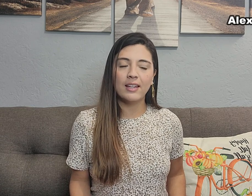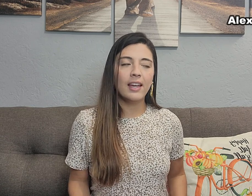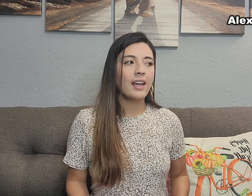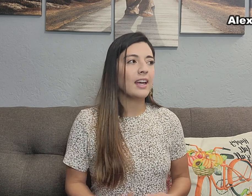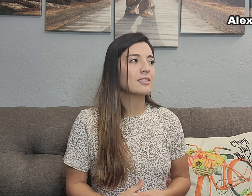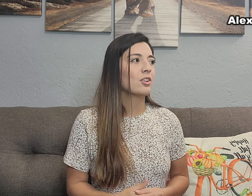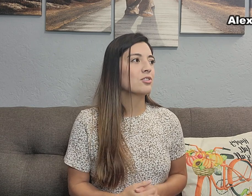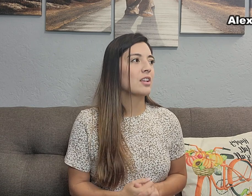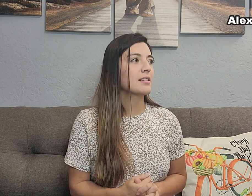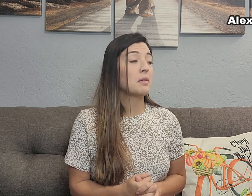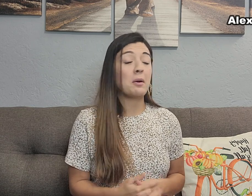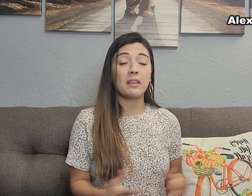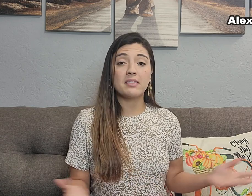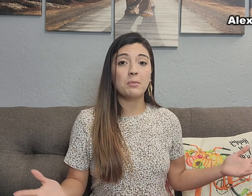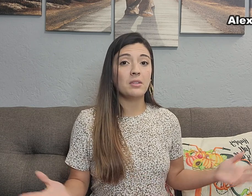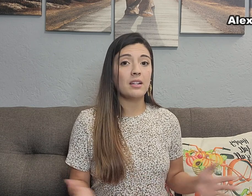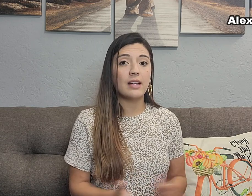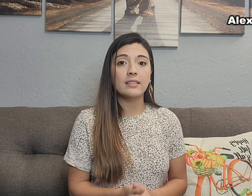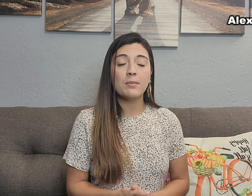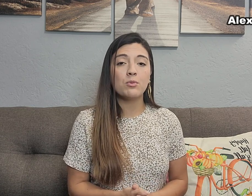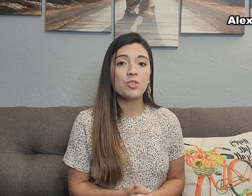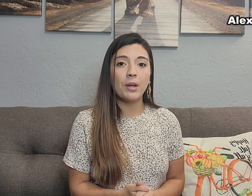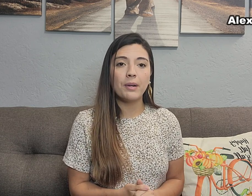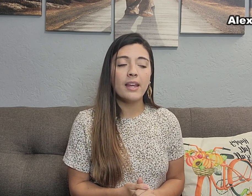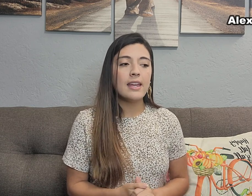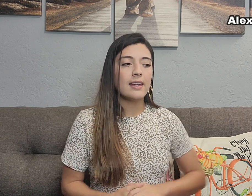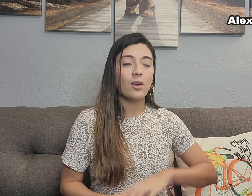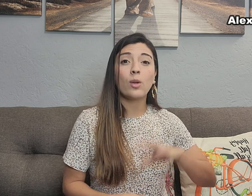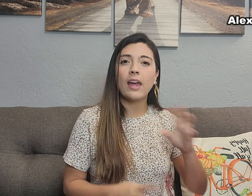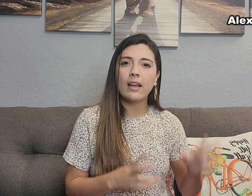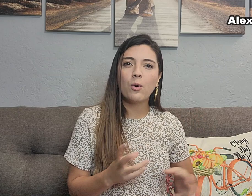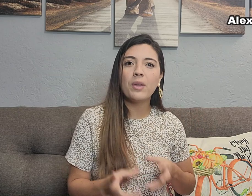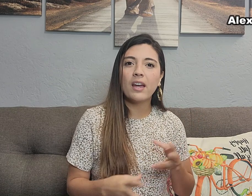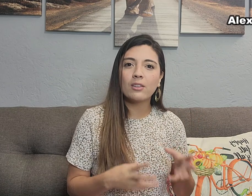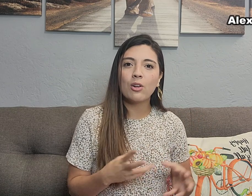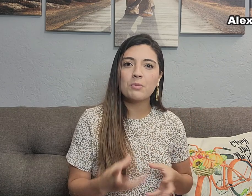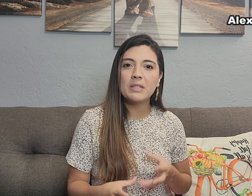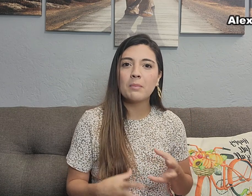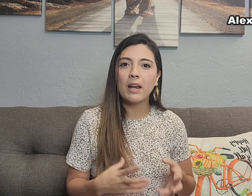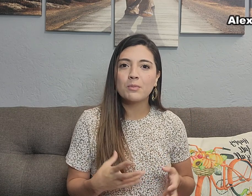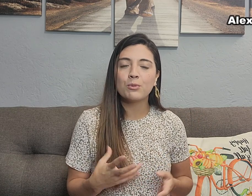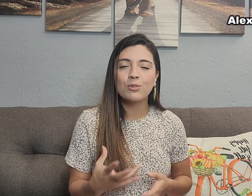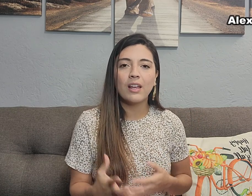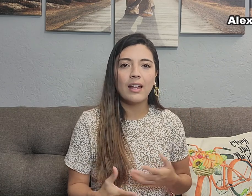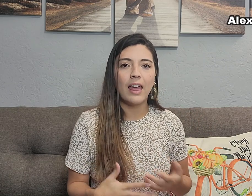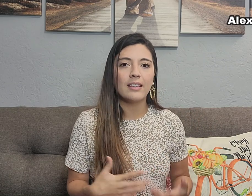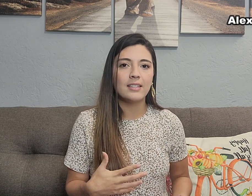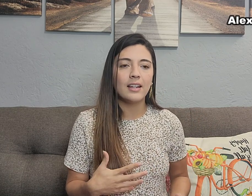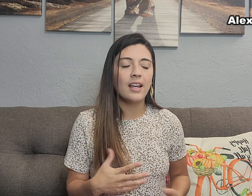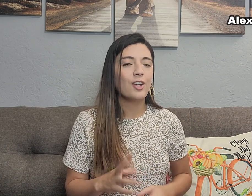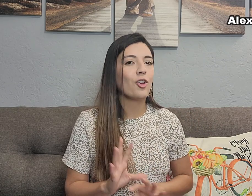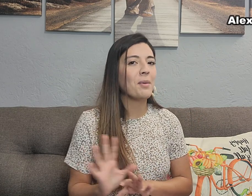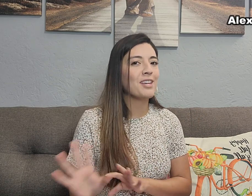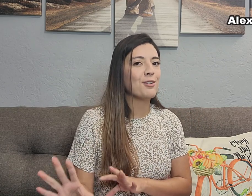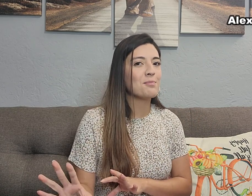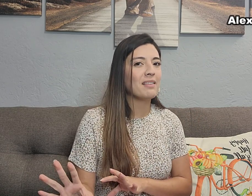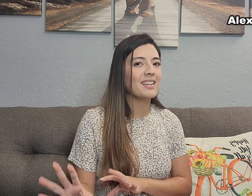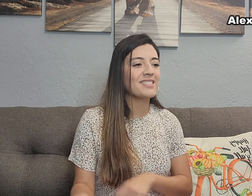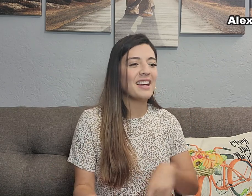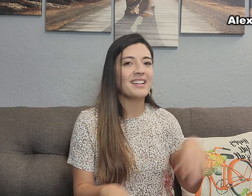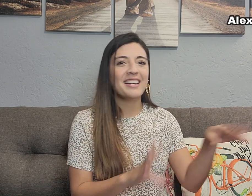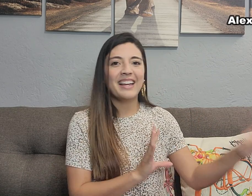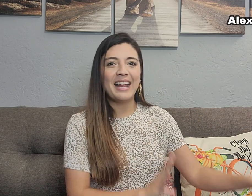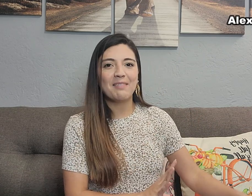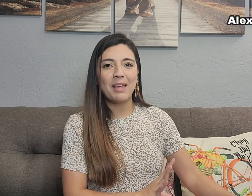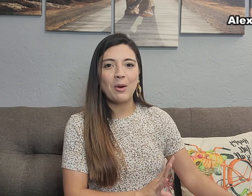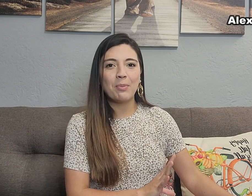qué. Entonces, la verdad es que muy interesante, muy chévere. Creo que he cubierto los principales puntos que quería decir. No me quiero expandir